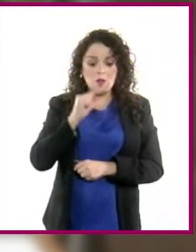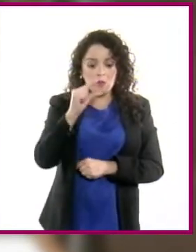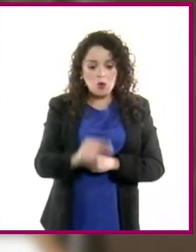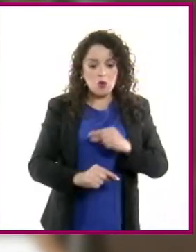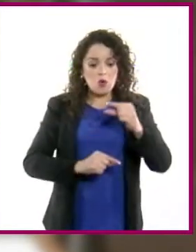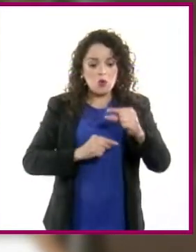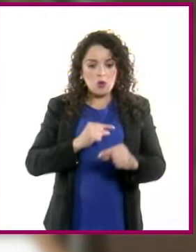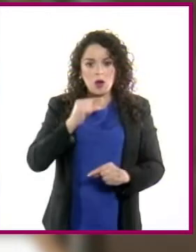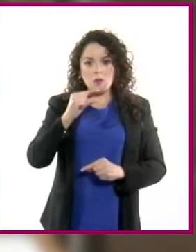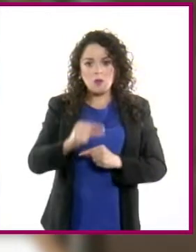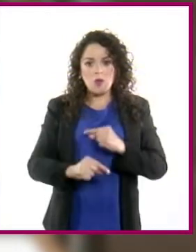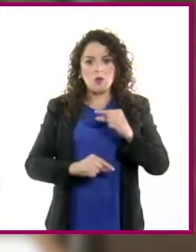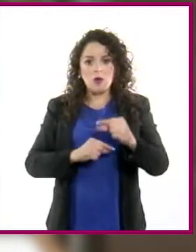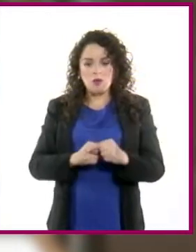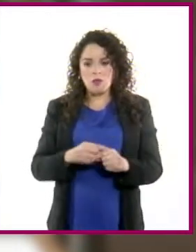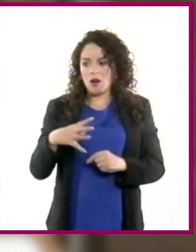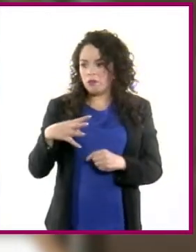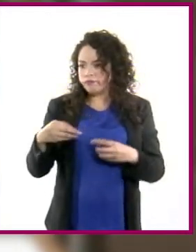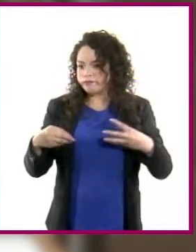el tejido social.